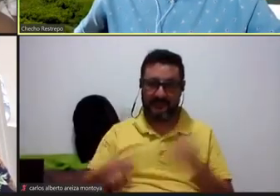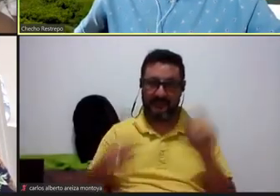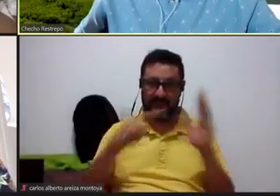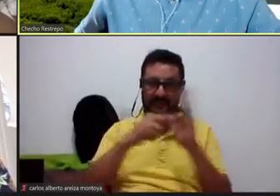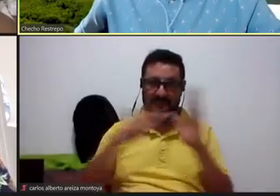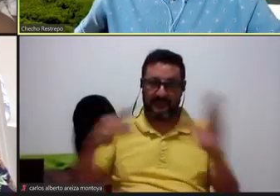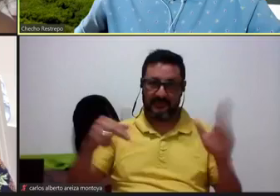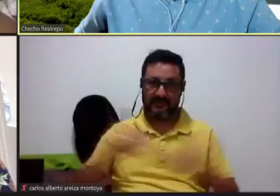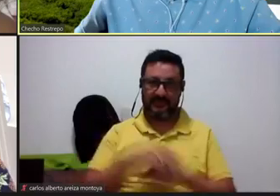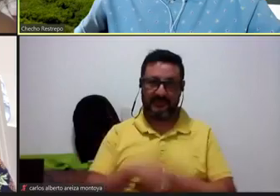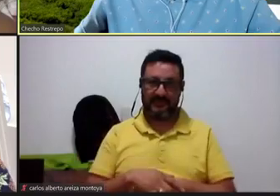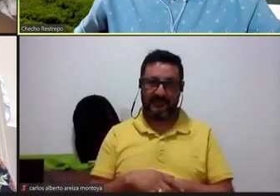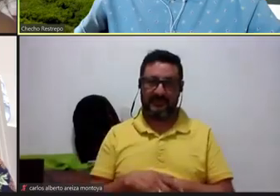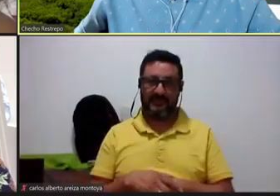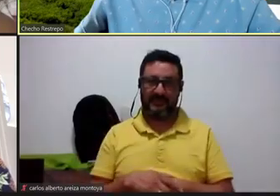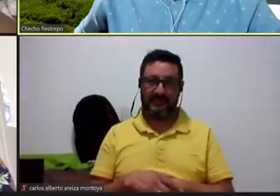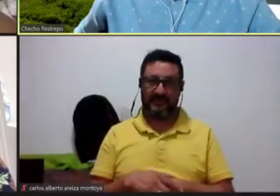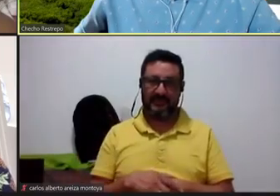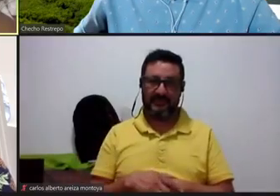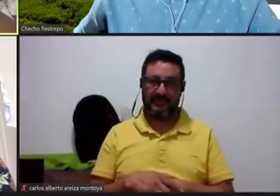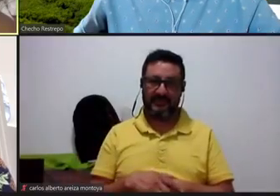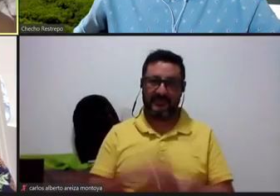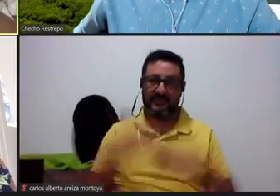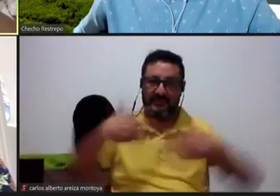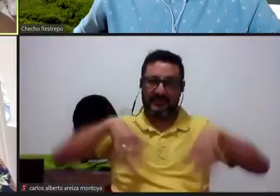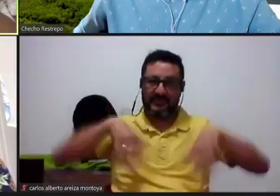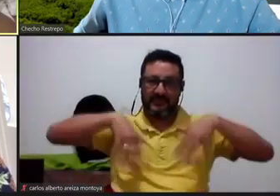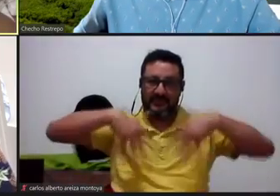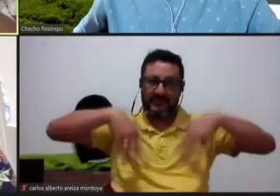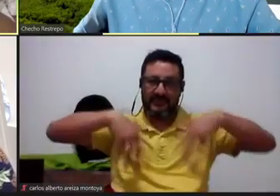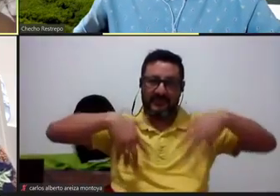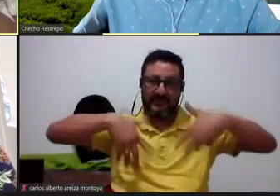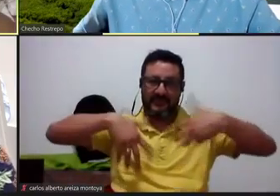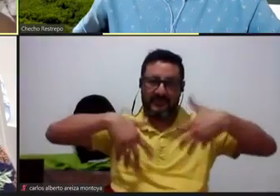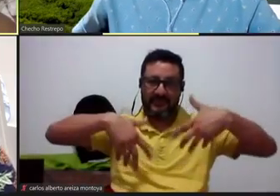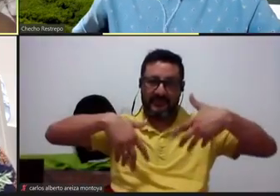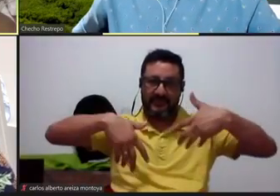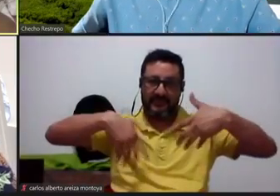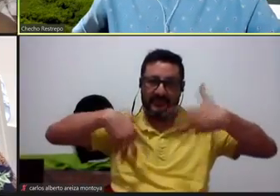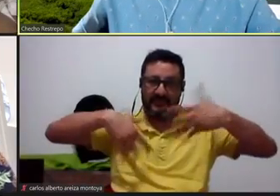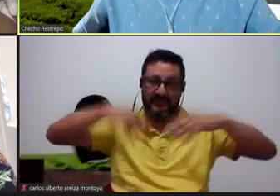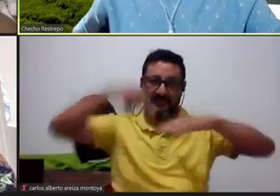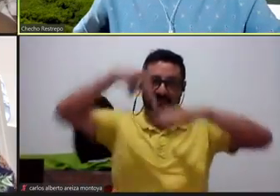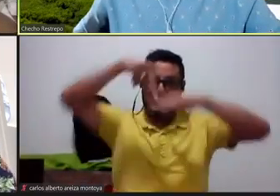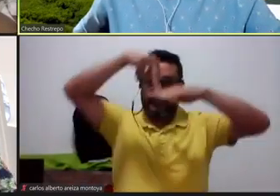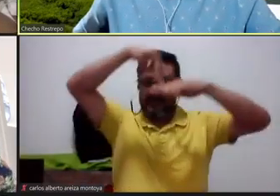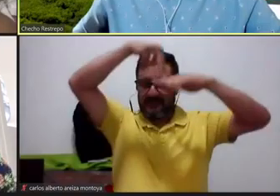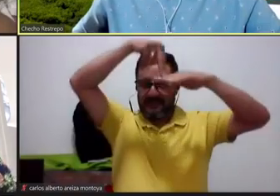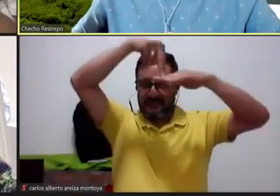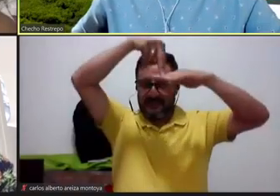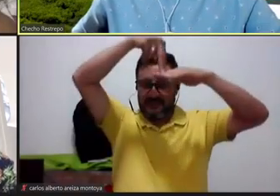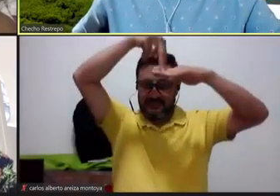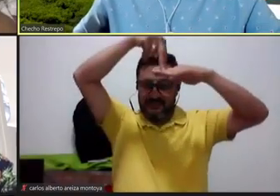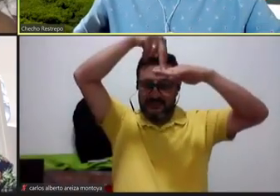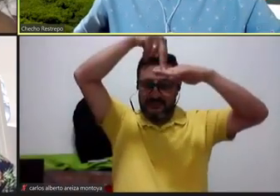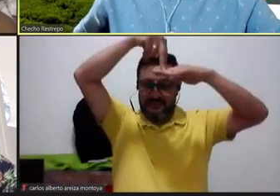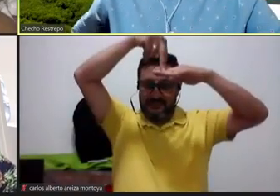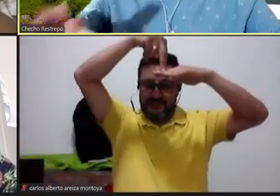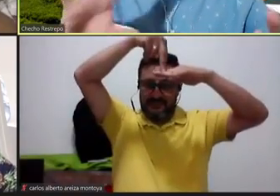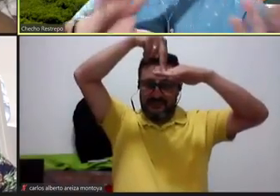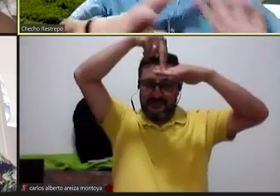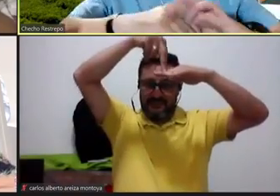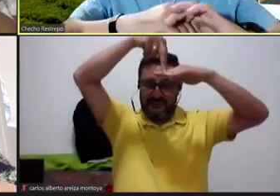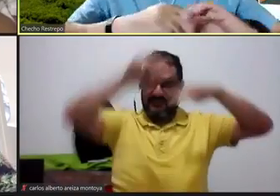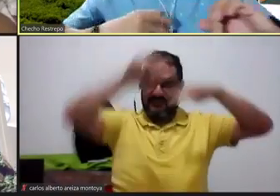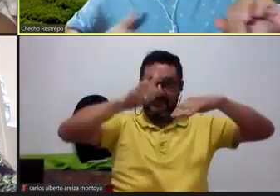llama, es que acrofobia, miedo a las alturas. No, no sé, Creo que sí. pero. Pero es que uno se sube Pues yo cuando, por